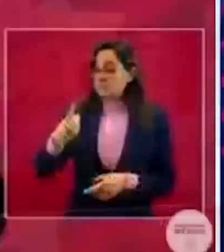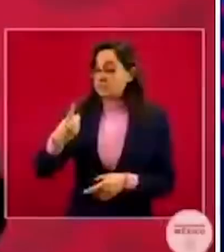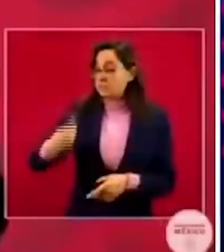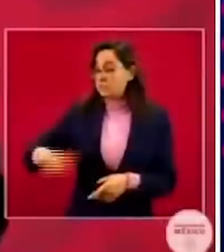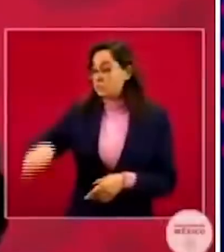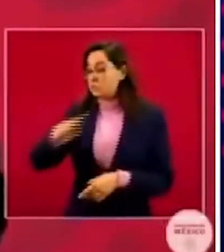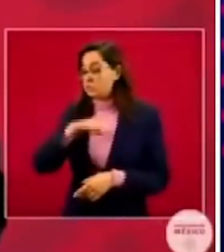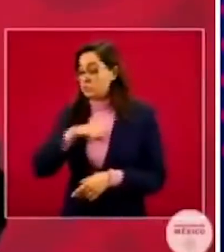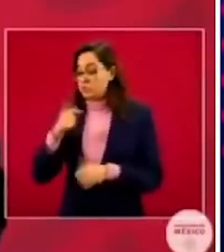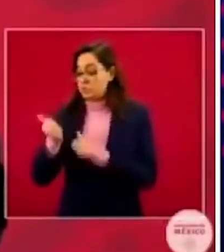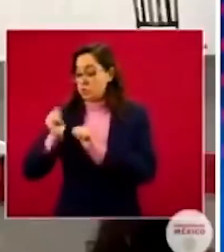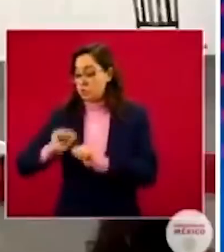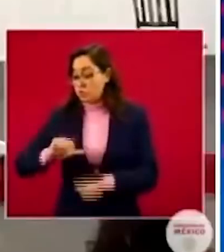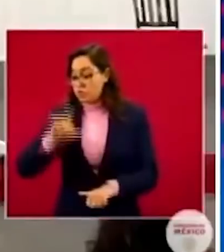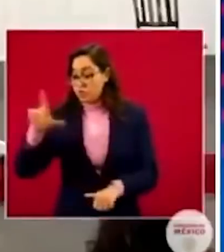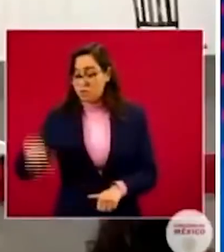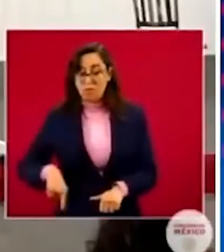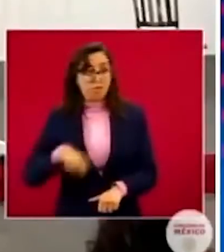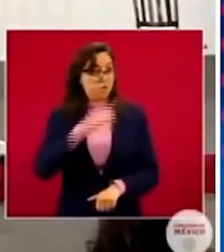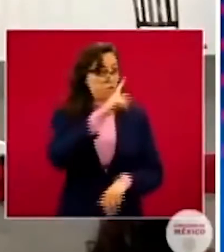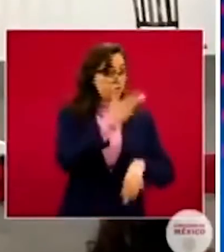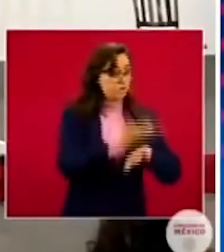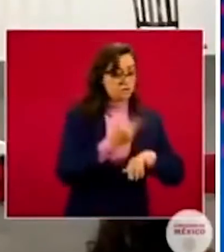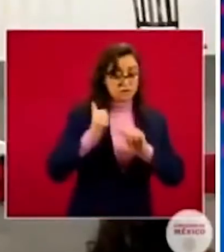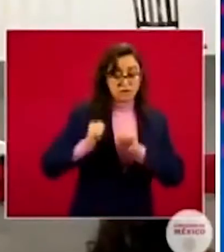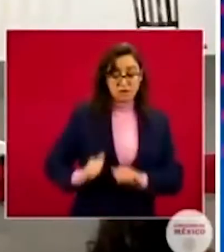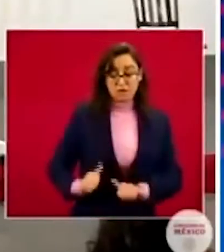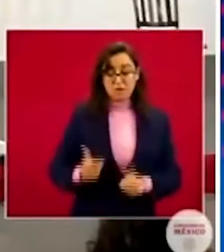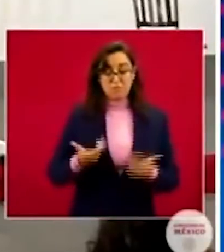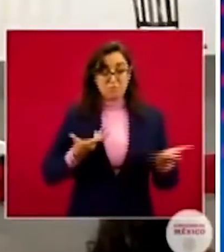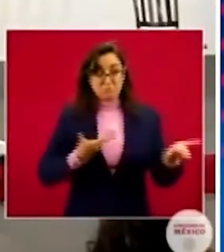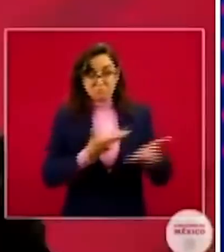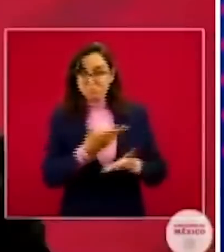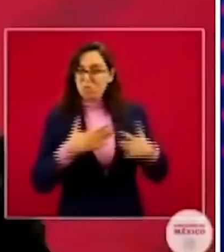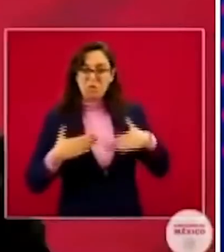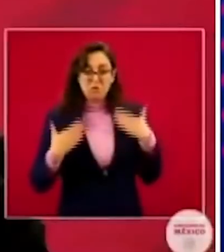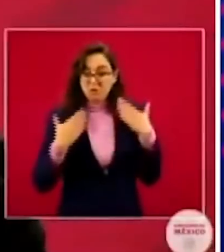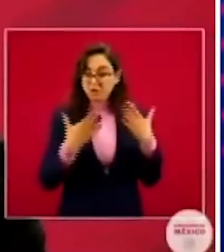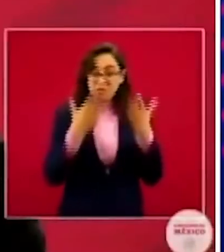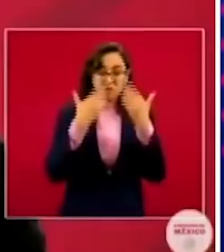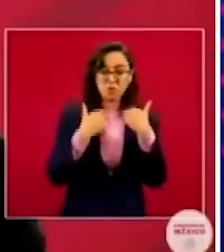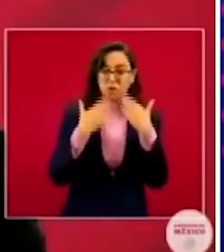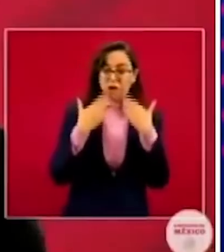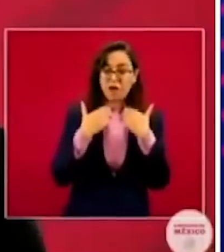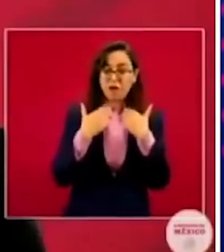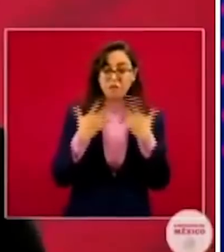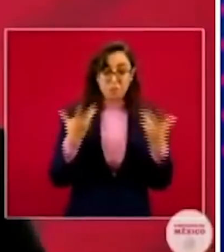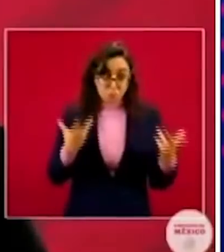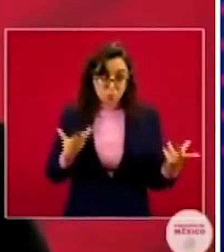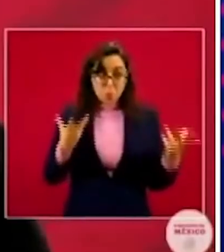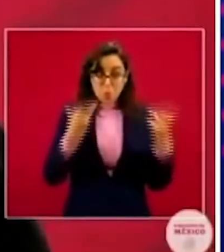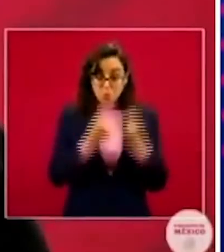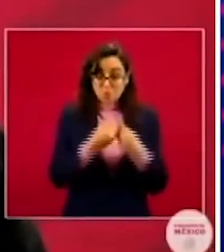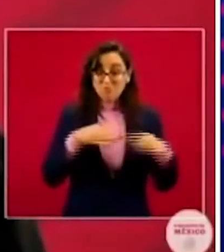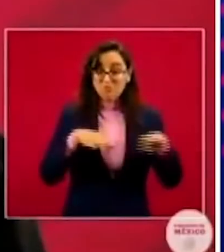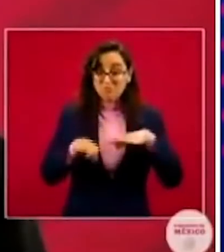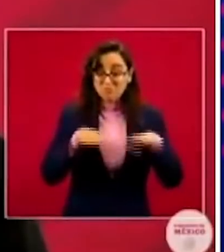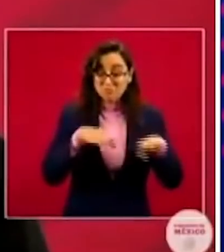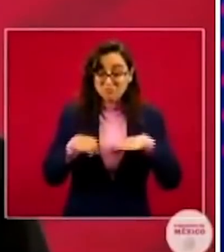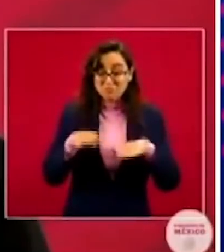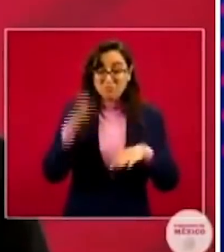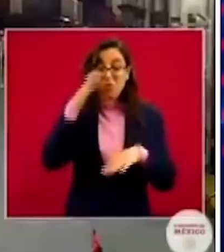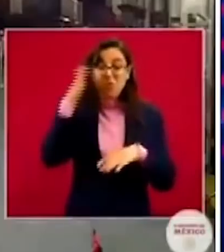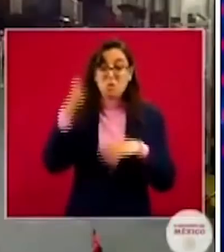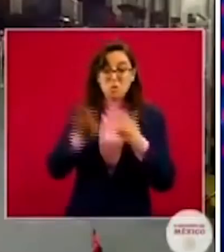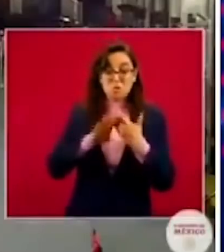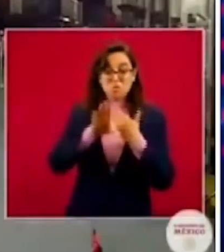video. Es muy difícil, por no decir casi imposible, llevar a cabo una lucha eficaz en contra del crimen.